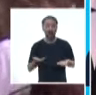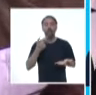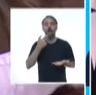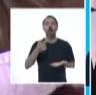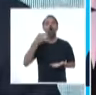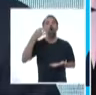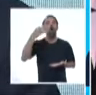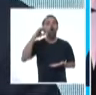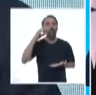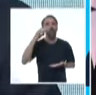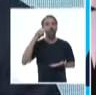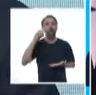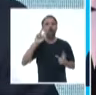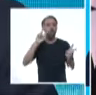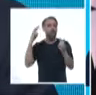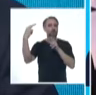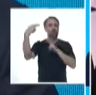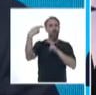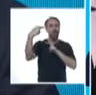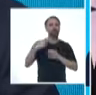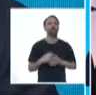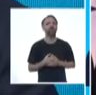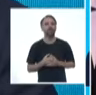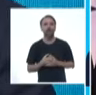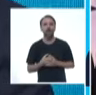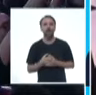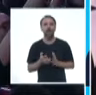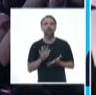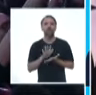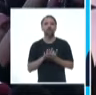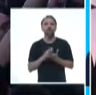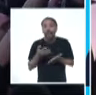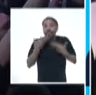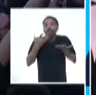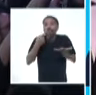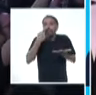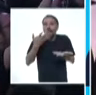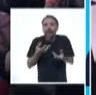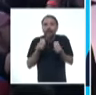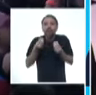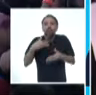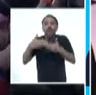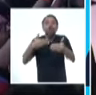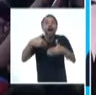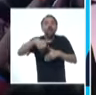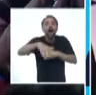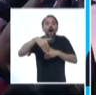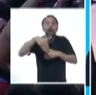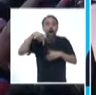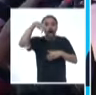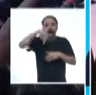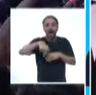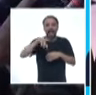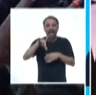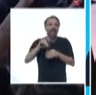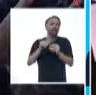sociedad de que no gane mi ley es es clarísimo no queremos estabilidad Esto es lo que quiere la gente